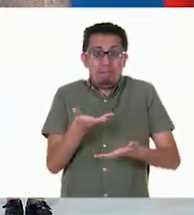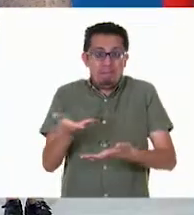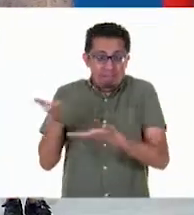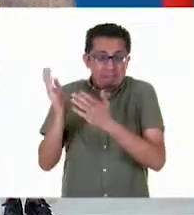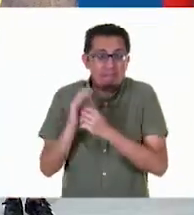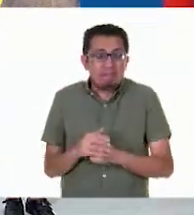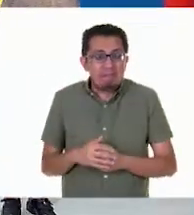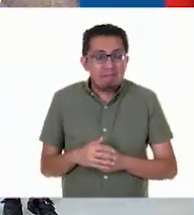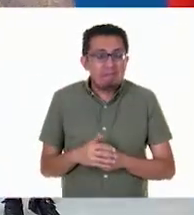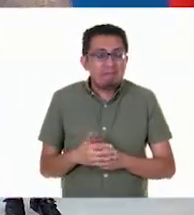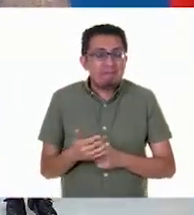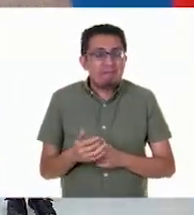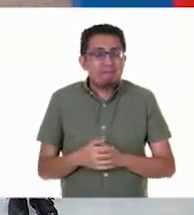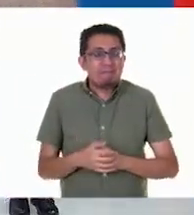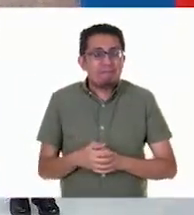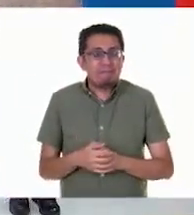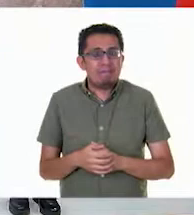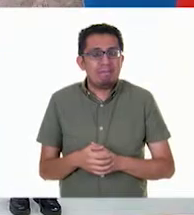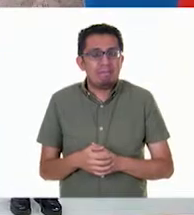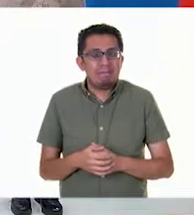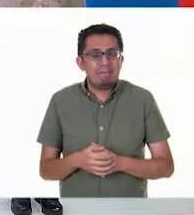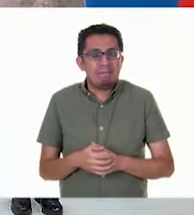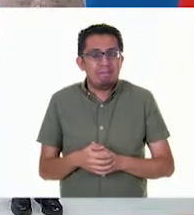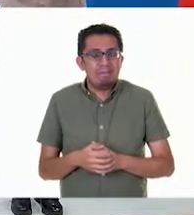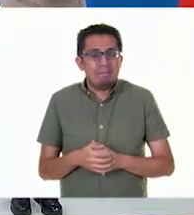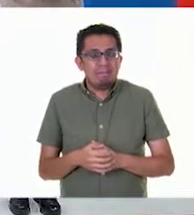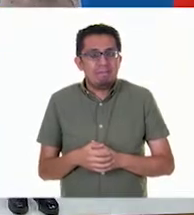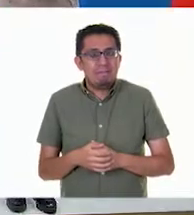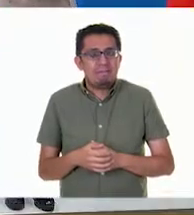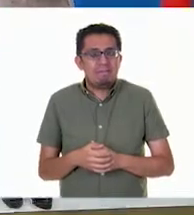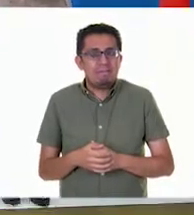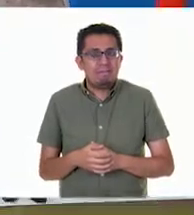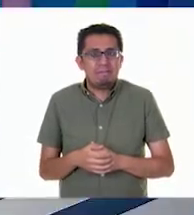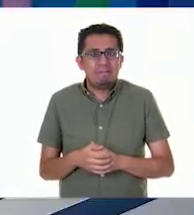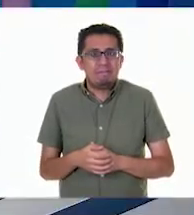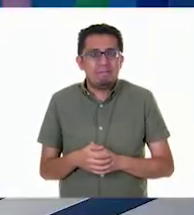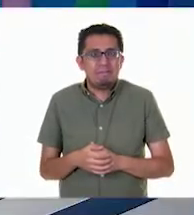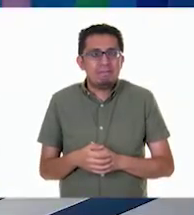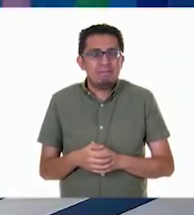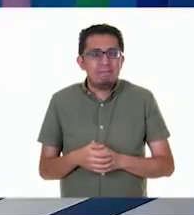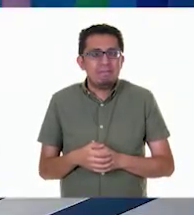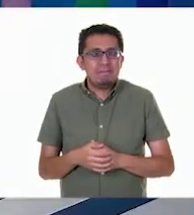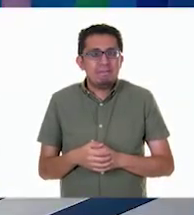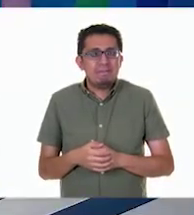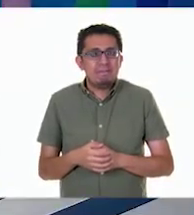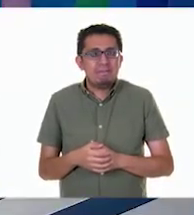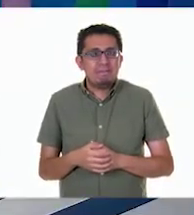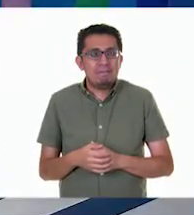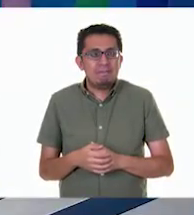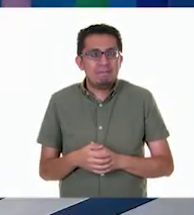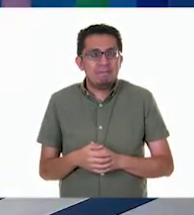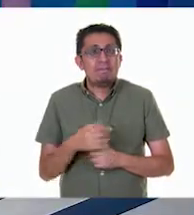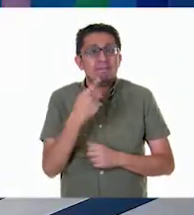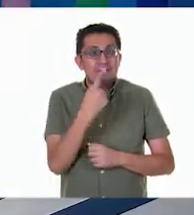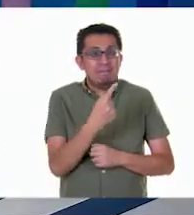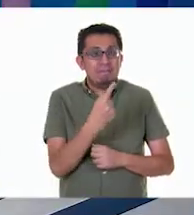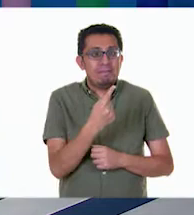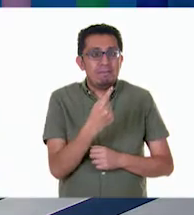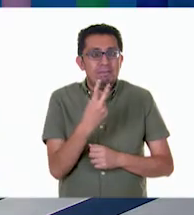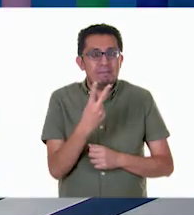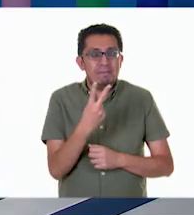esfuerzo. Y vamos. Ajá, por favor, a ver, Jenny. Voy, entonces. Despacito.